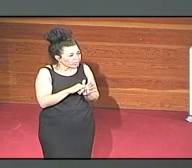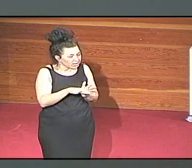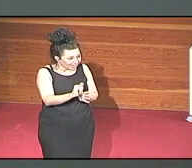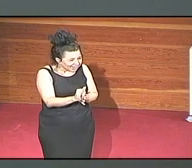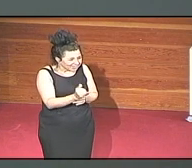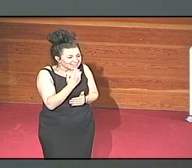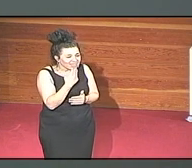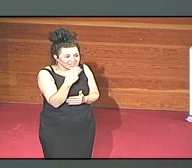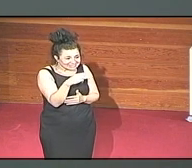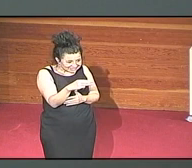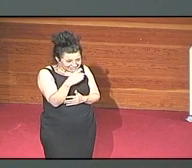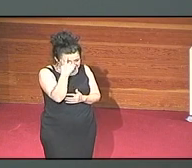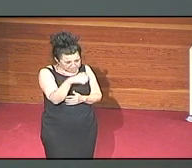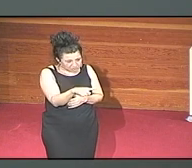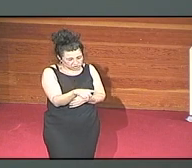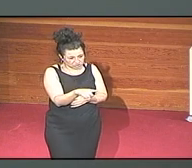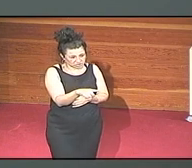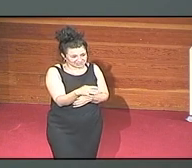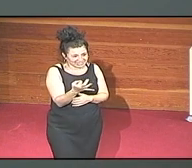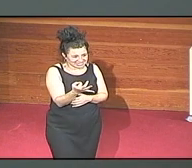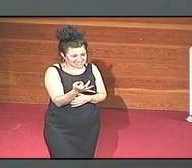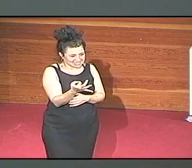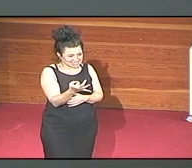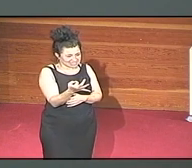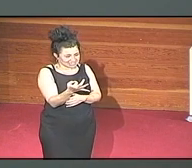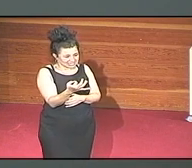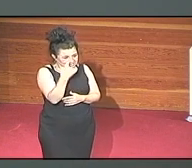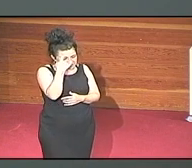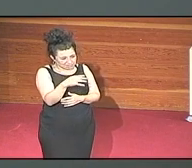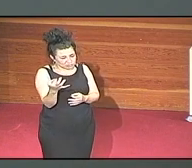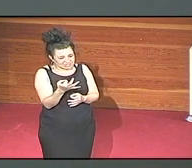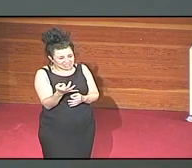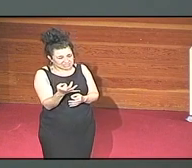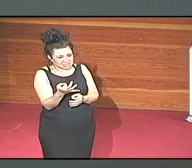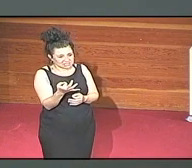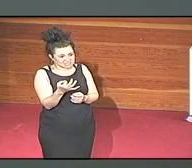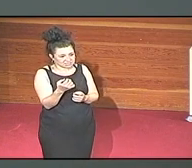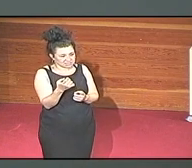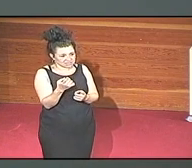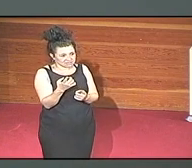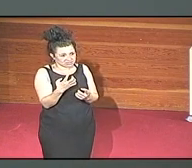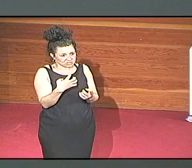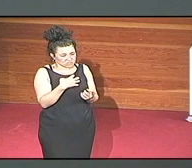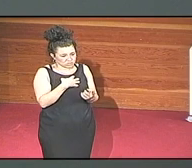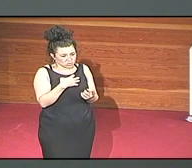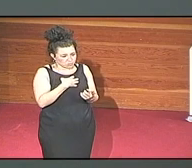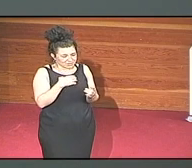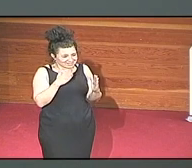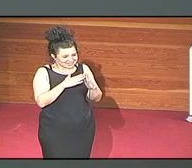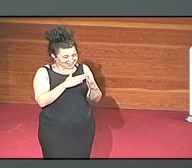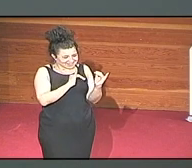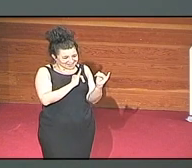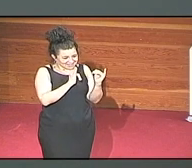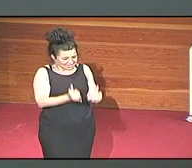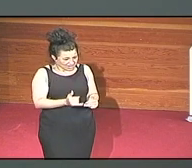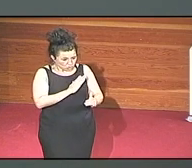significa puede significar esa ese dolor de no poder llegar a tu casa cuando cuando